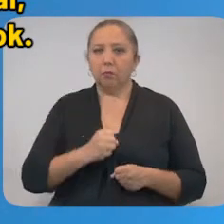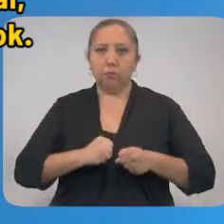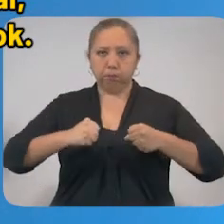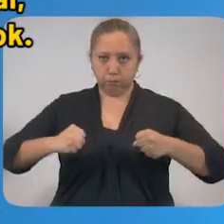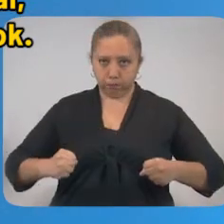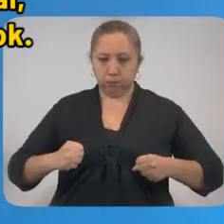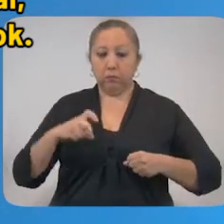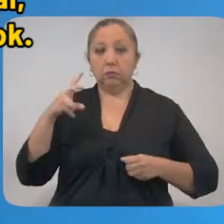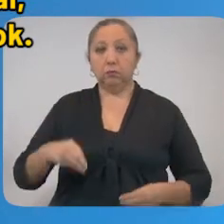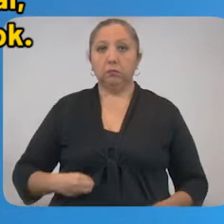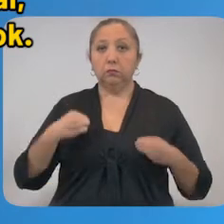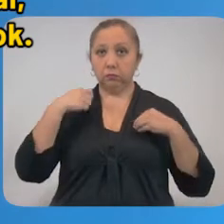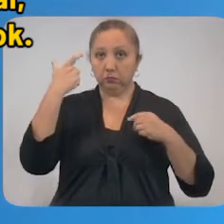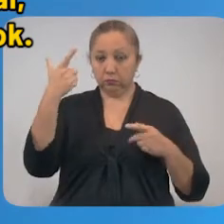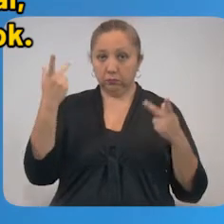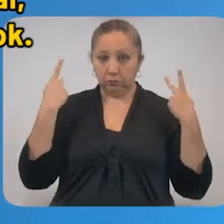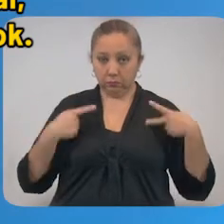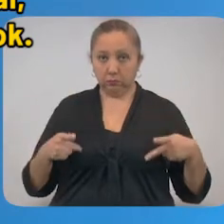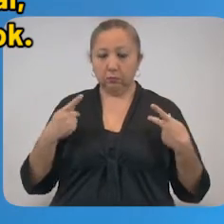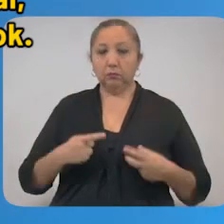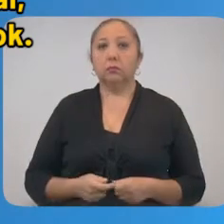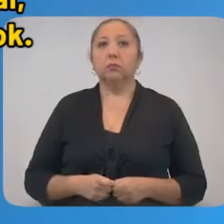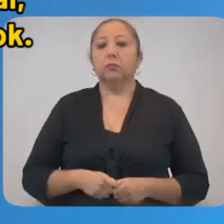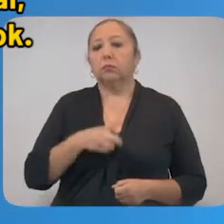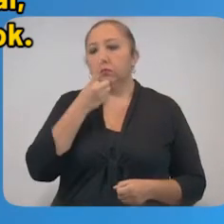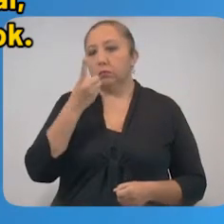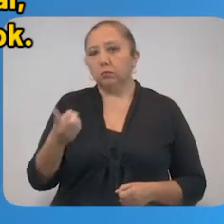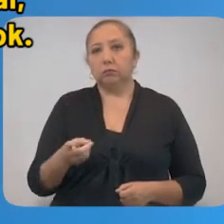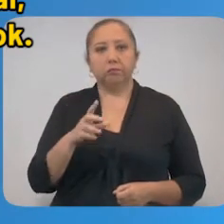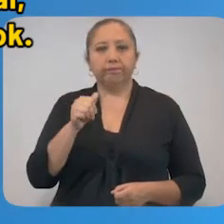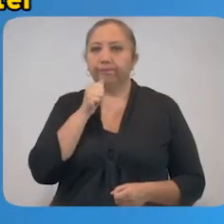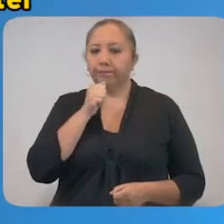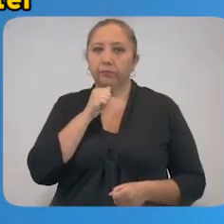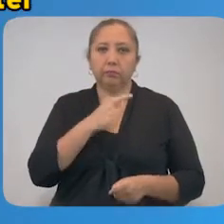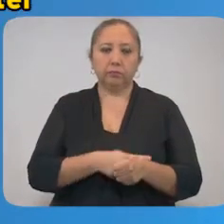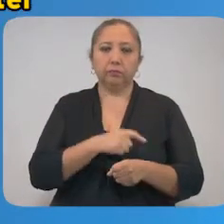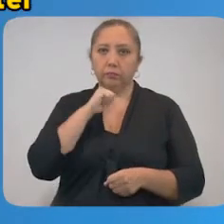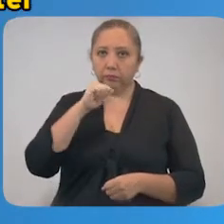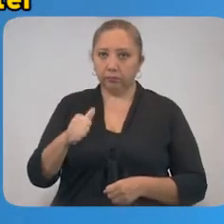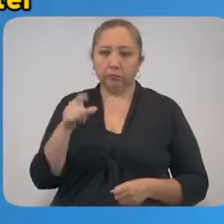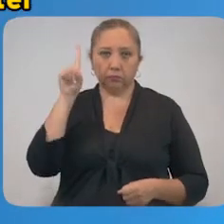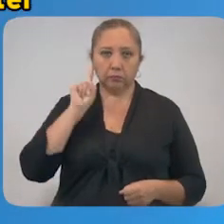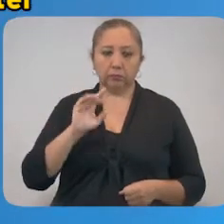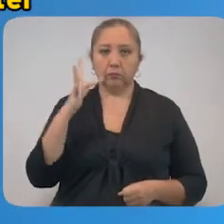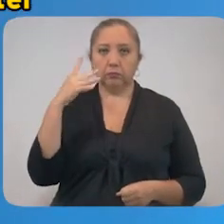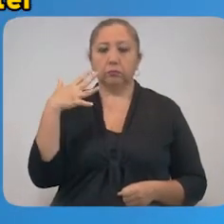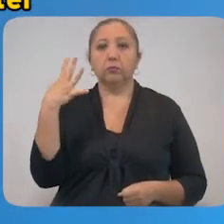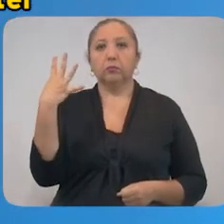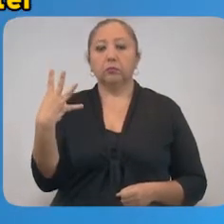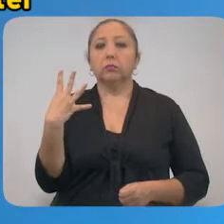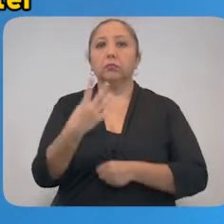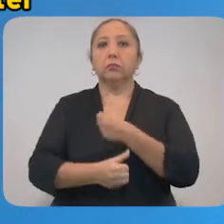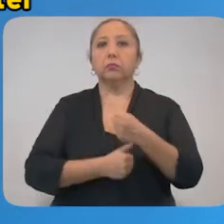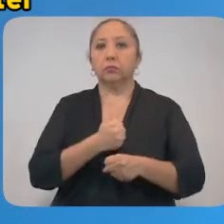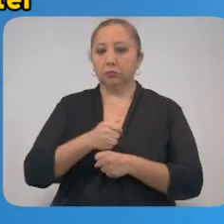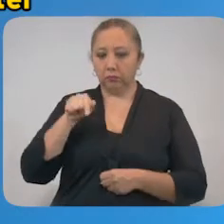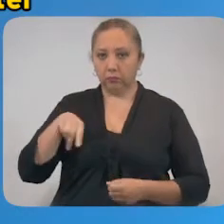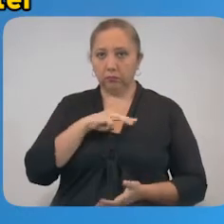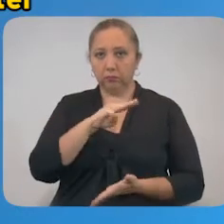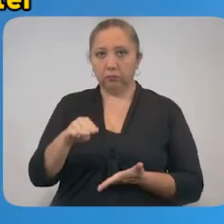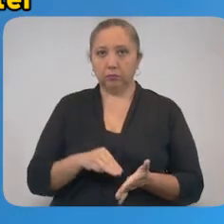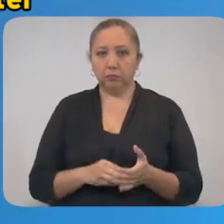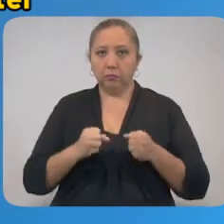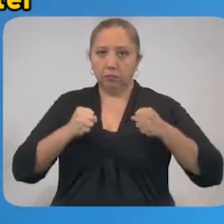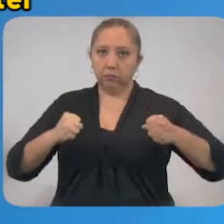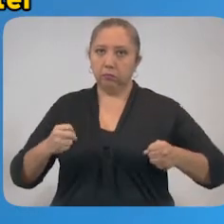obesidad. Convivía con 7 contactos, los cuales se reportan asintomáticos. Mujer de 54 años, de Mérida, con